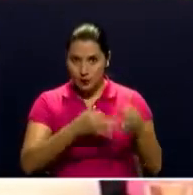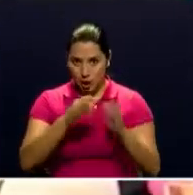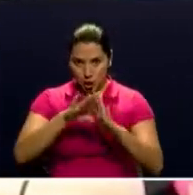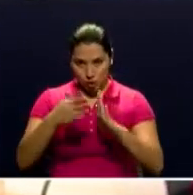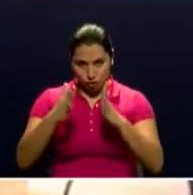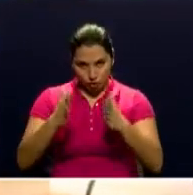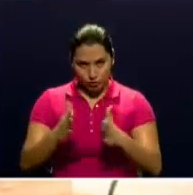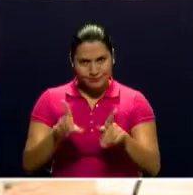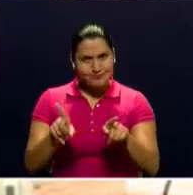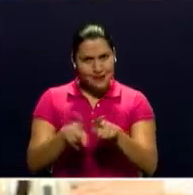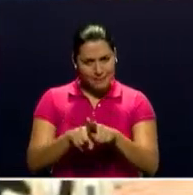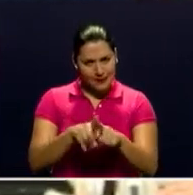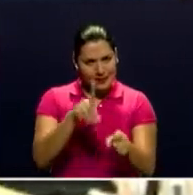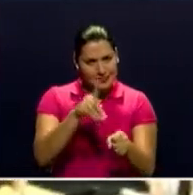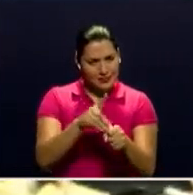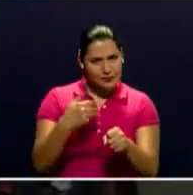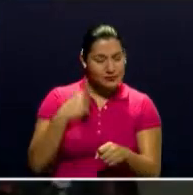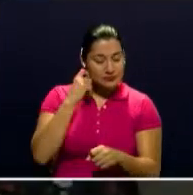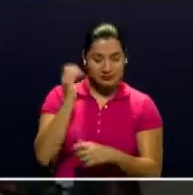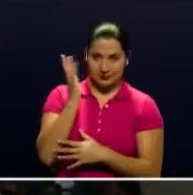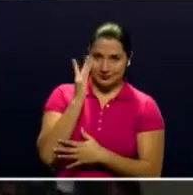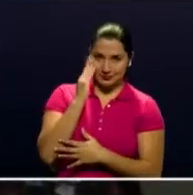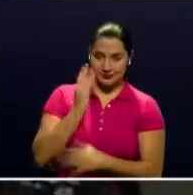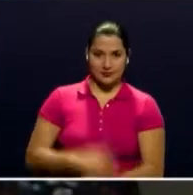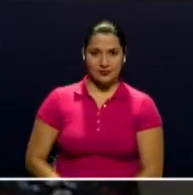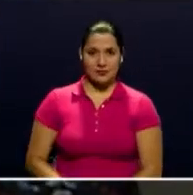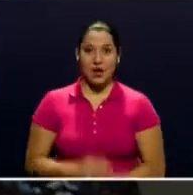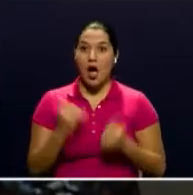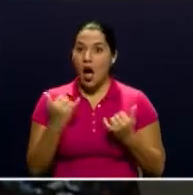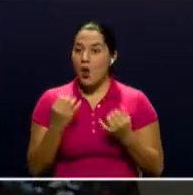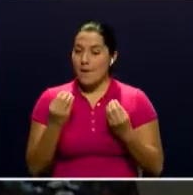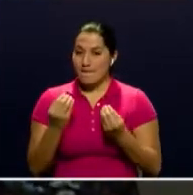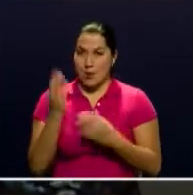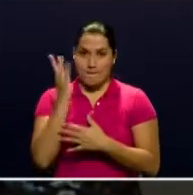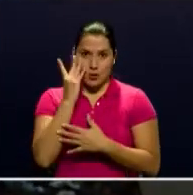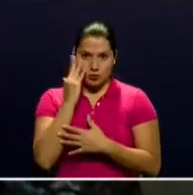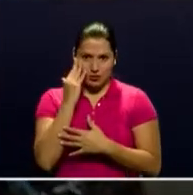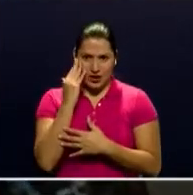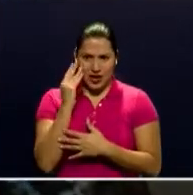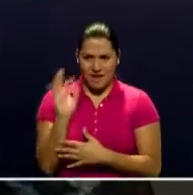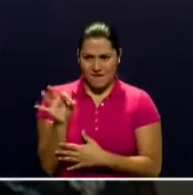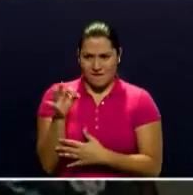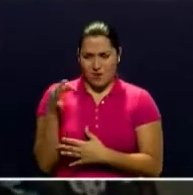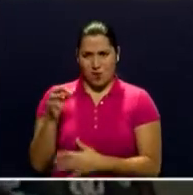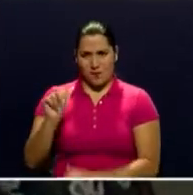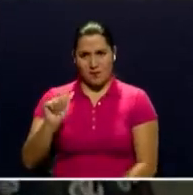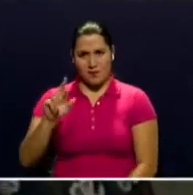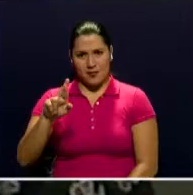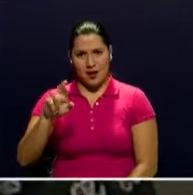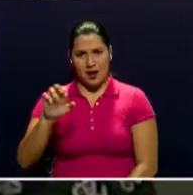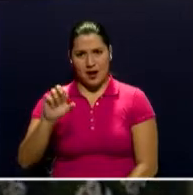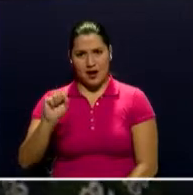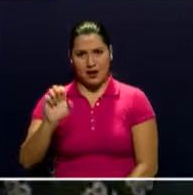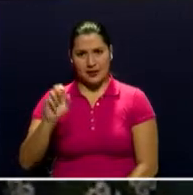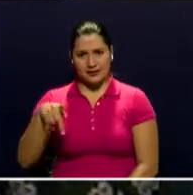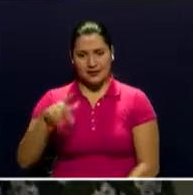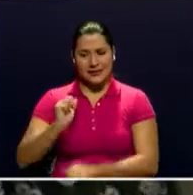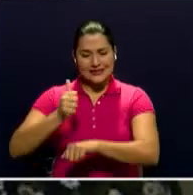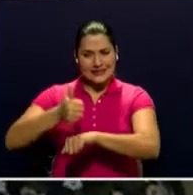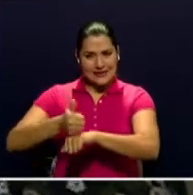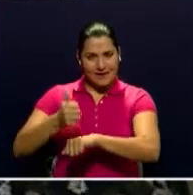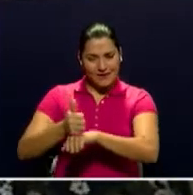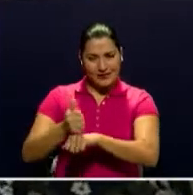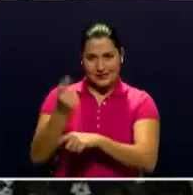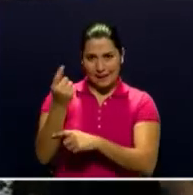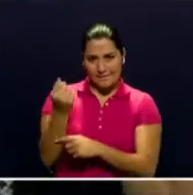su preocupación ante las mismas. Es preocupante la manera en que ARECEP está definiendo las tarifas eléctricas,